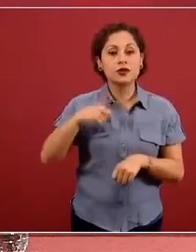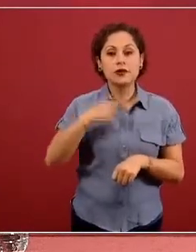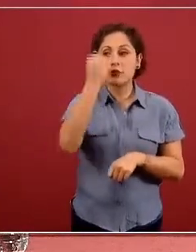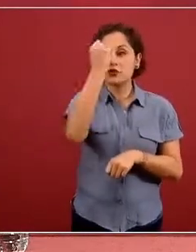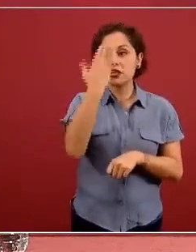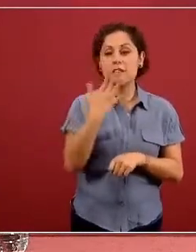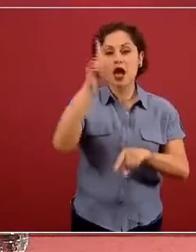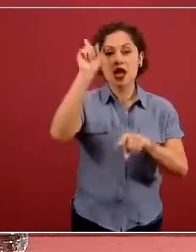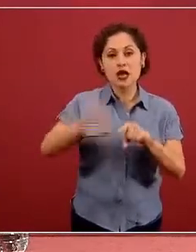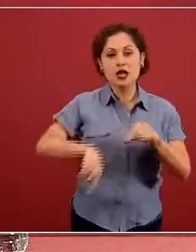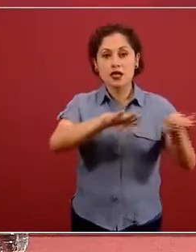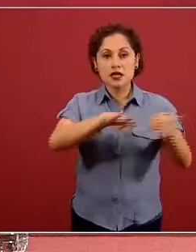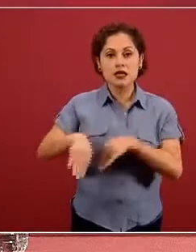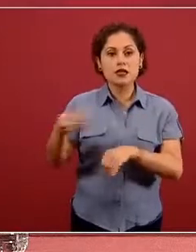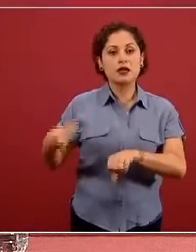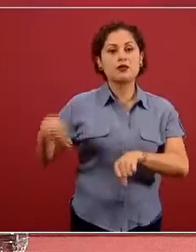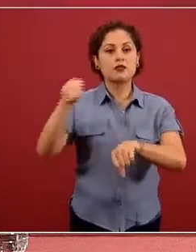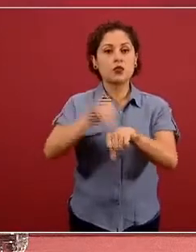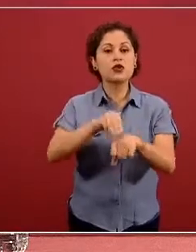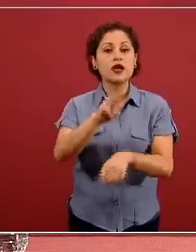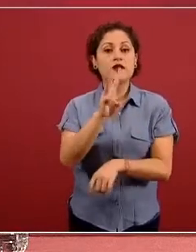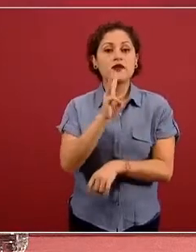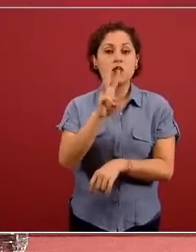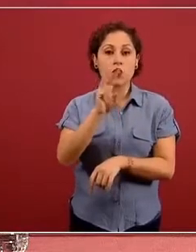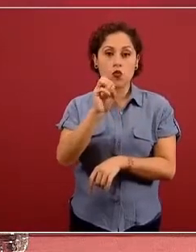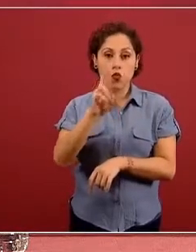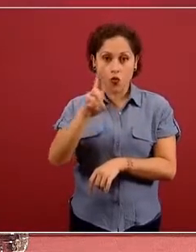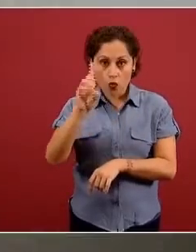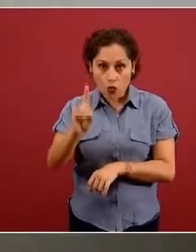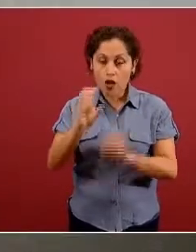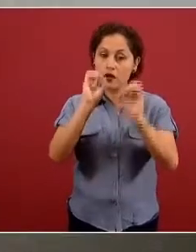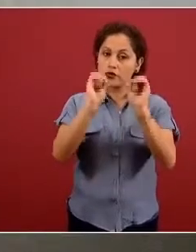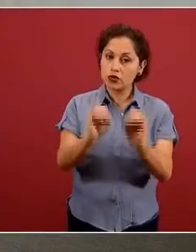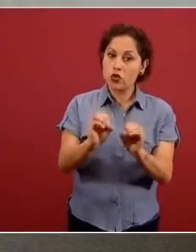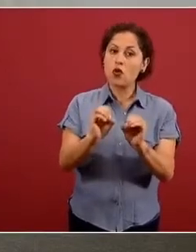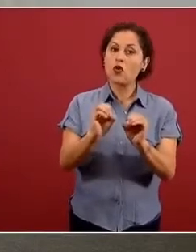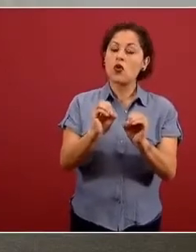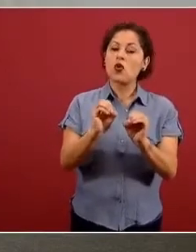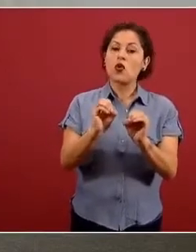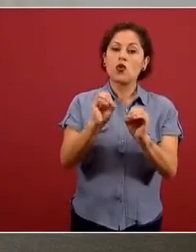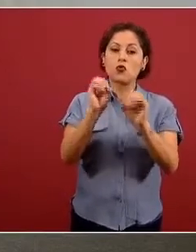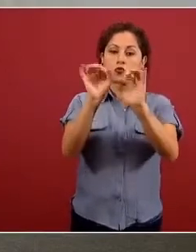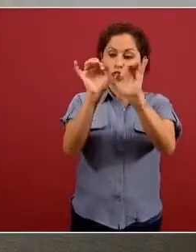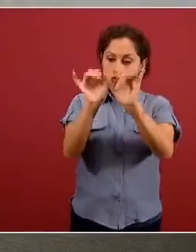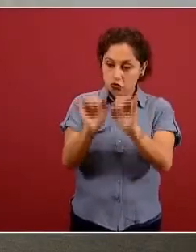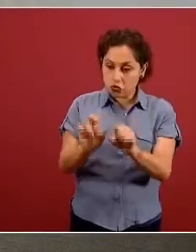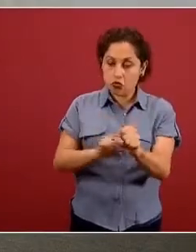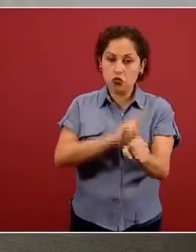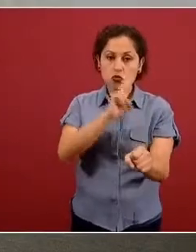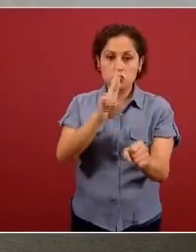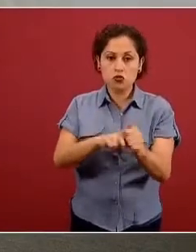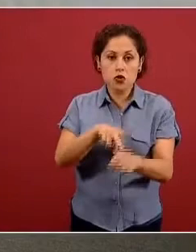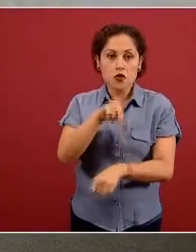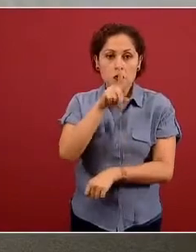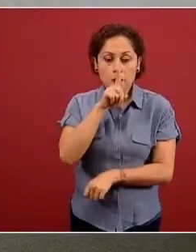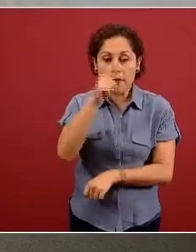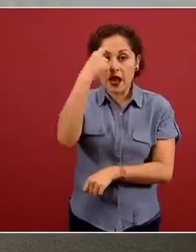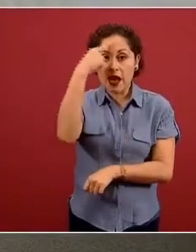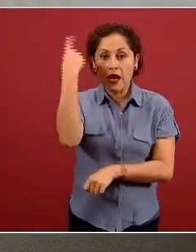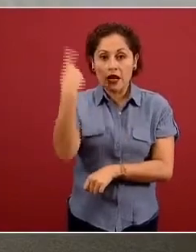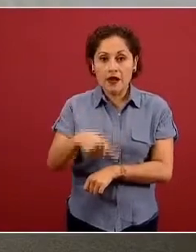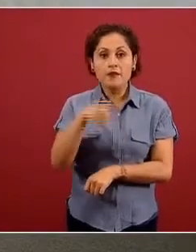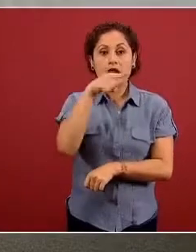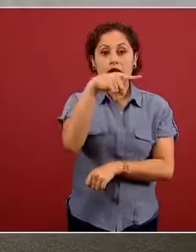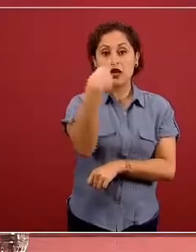de texto, en Word o en Open Office, para que ellos los puedan, se los pueda